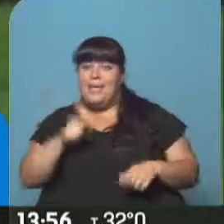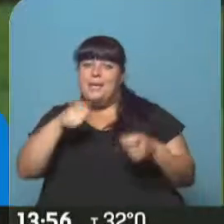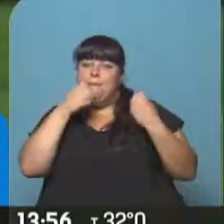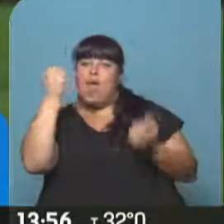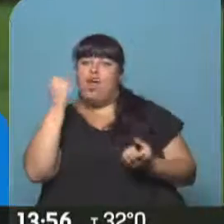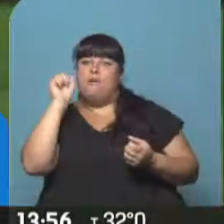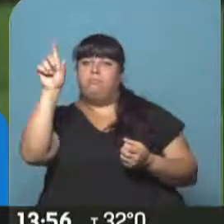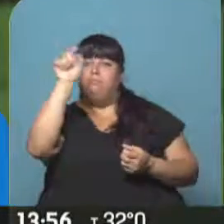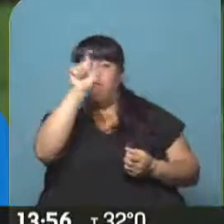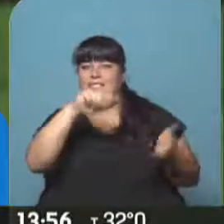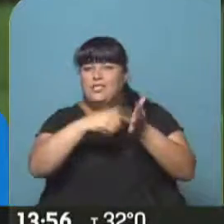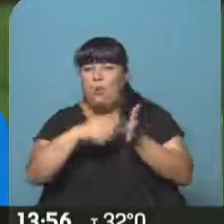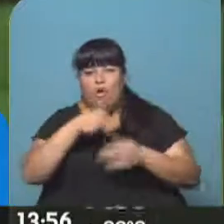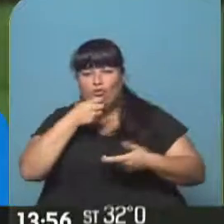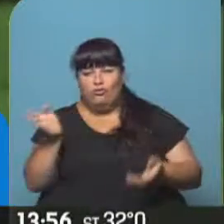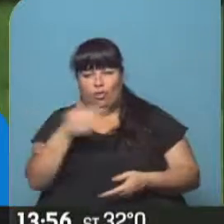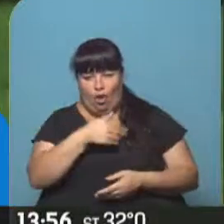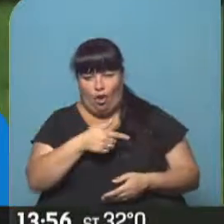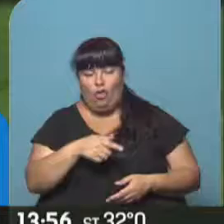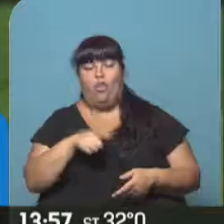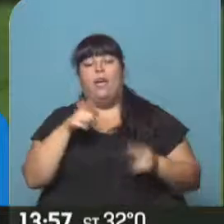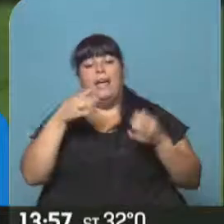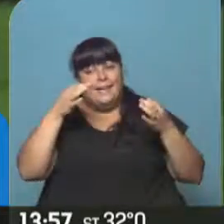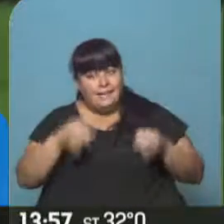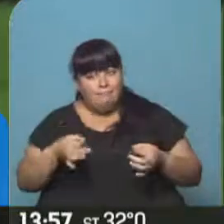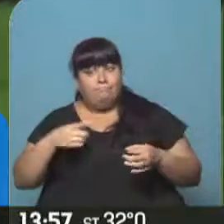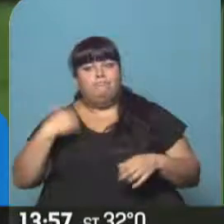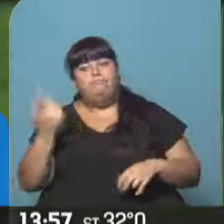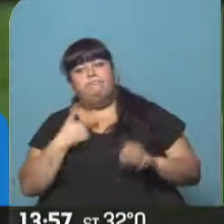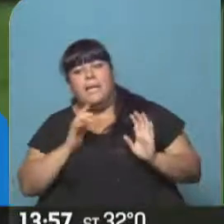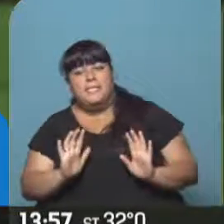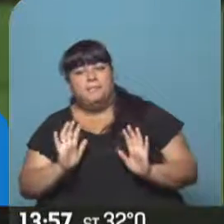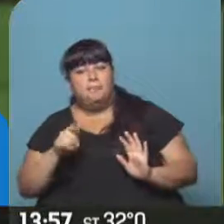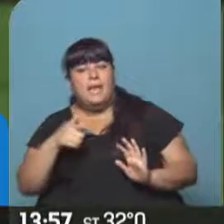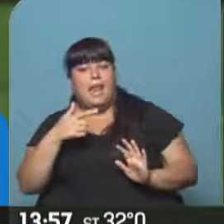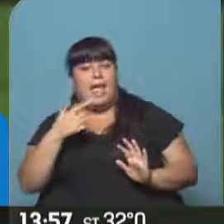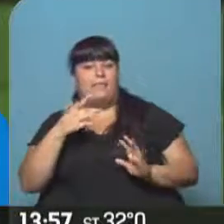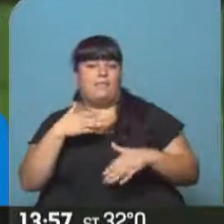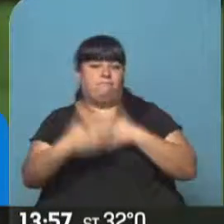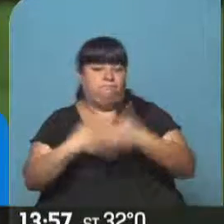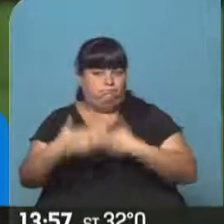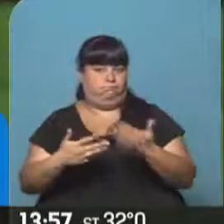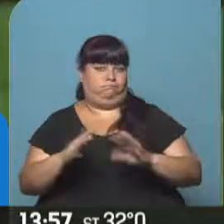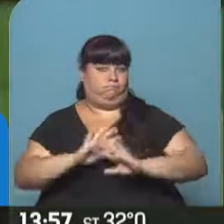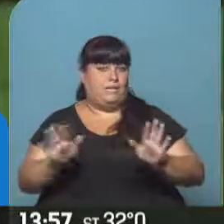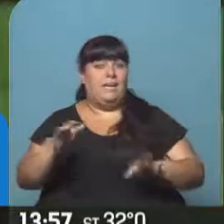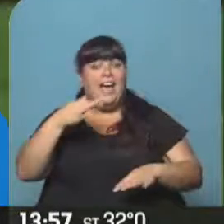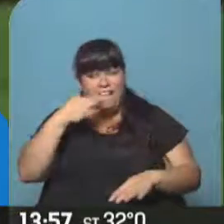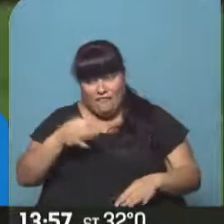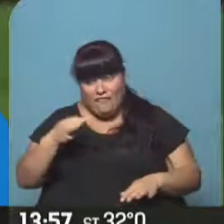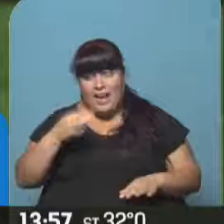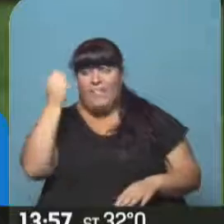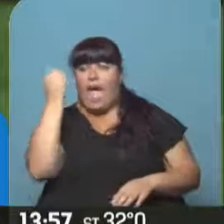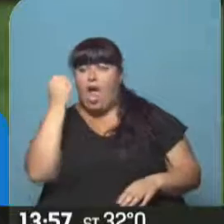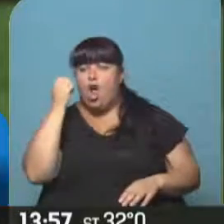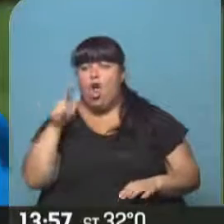economía local de cualquier ciudad en verdad lo que estamos esperando todavía se despegue que si bien es verdad que la